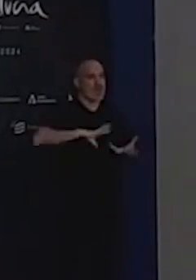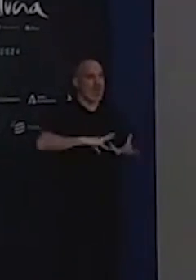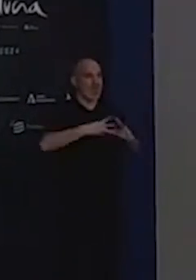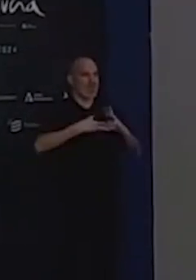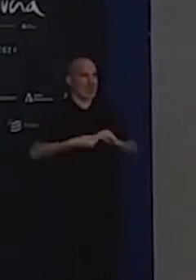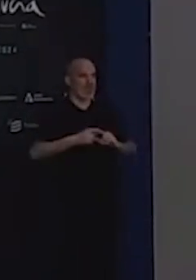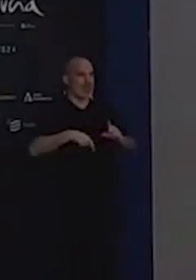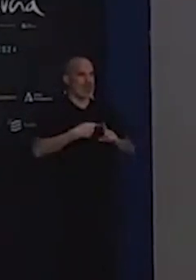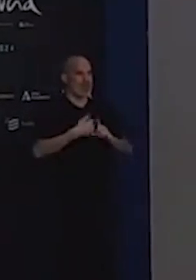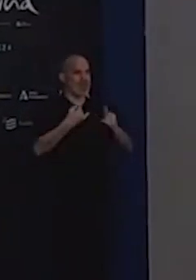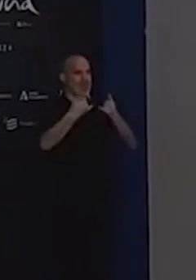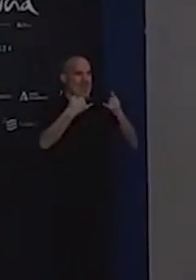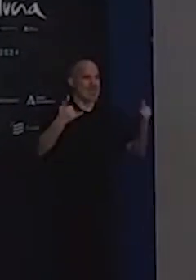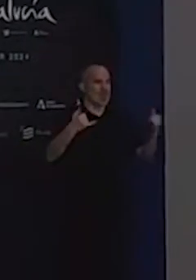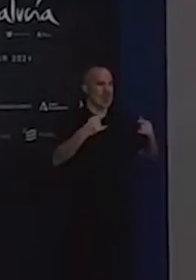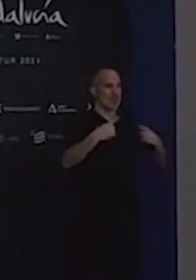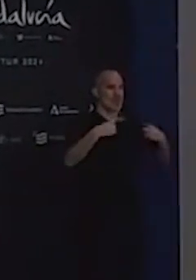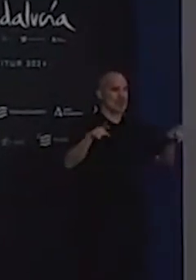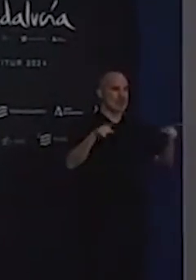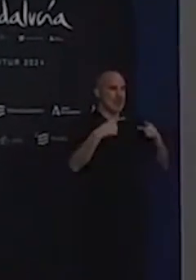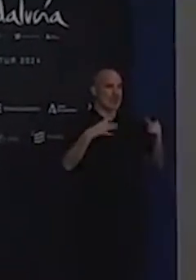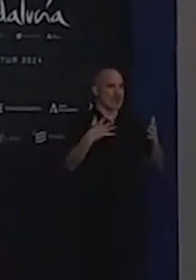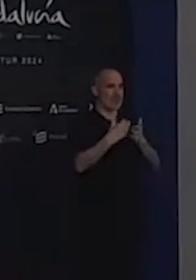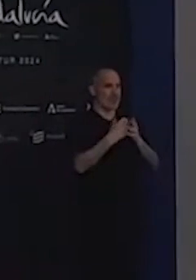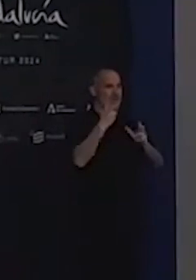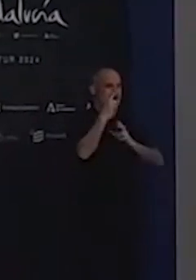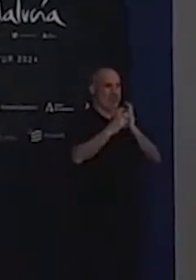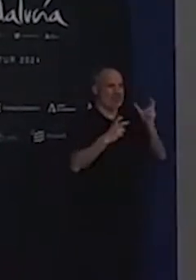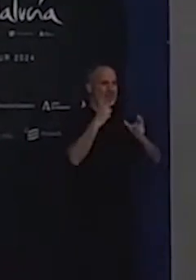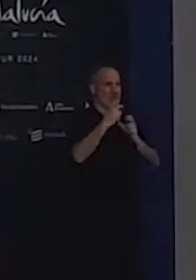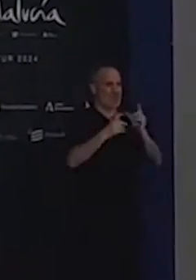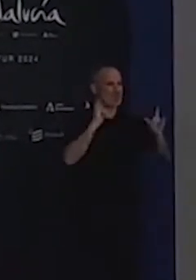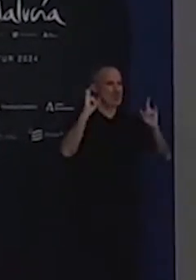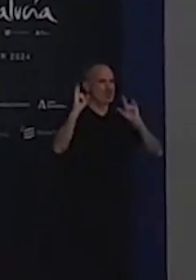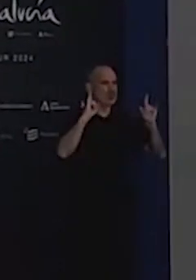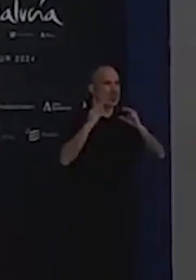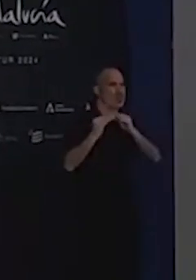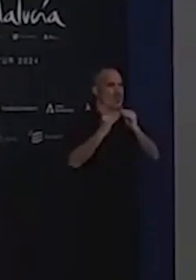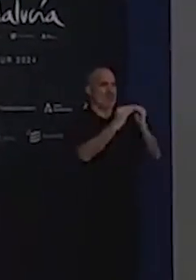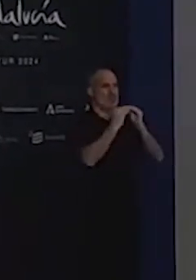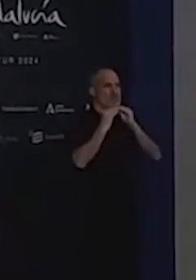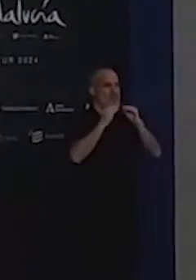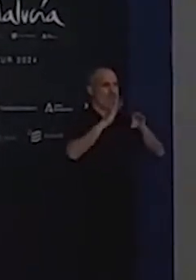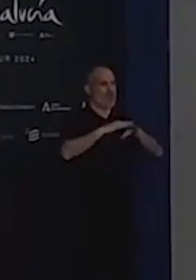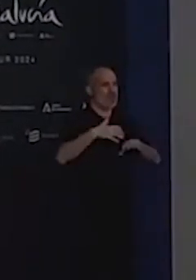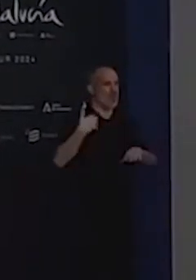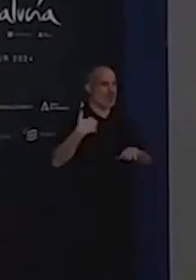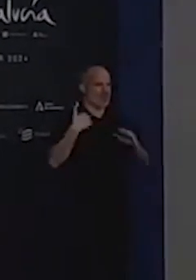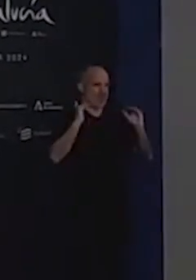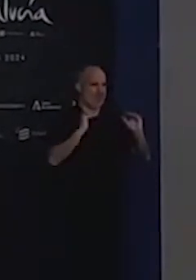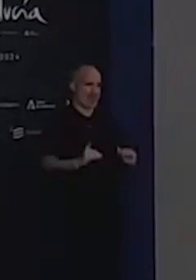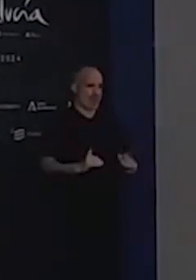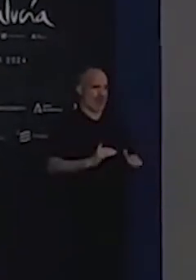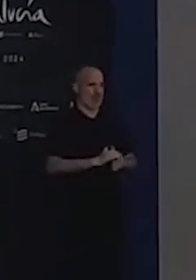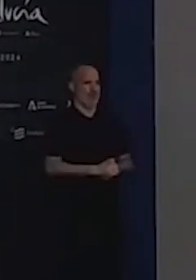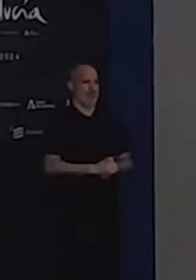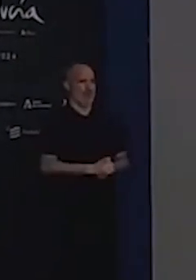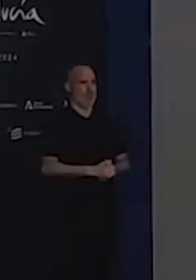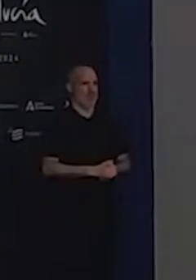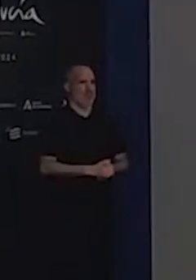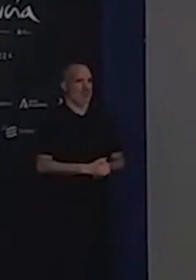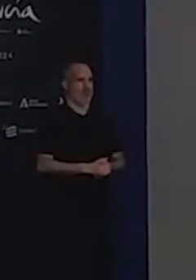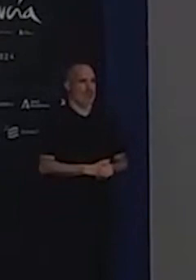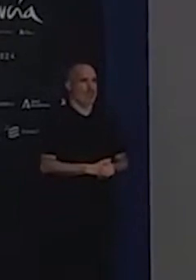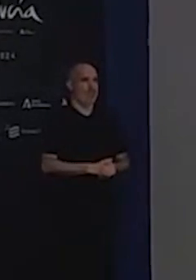hilo musical que hacía de nuestras atracciones un sonido unificado que no molestaba. Destacar